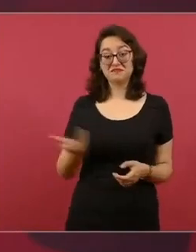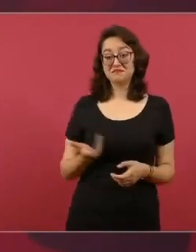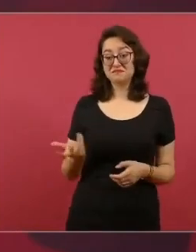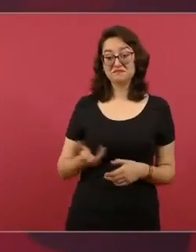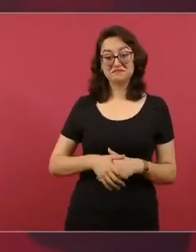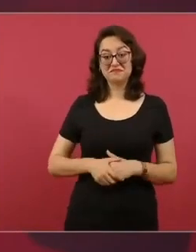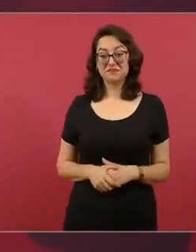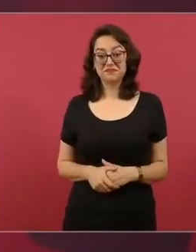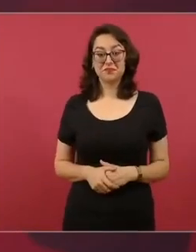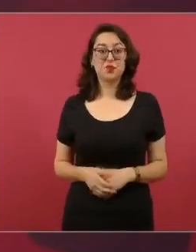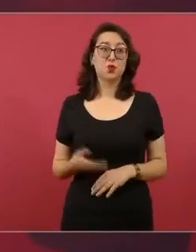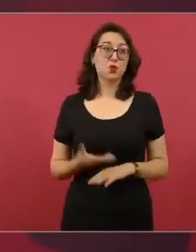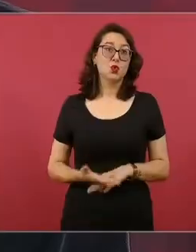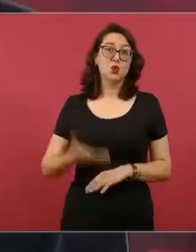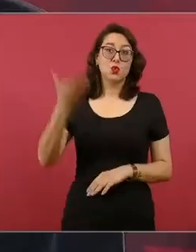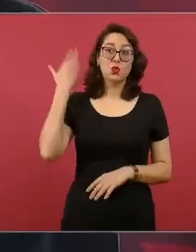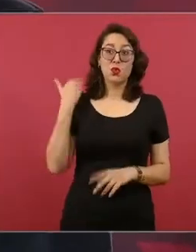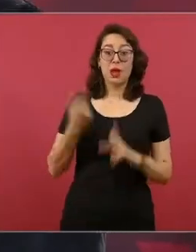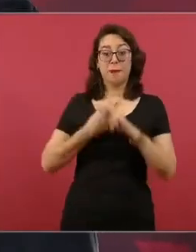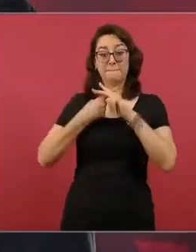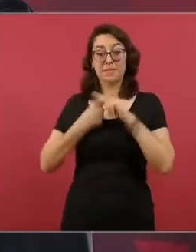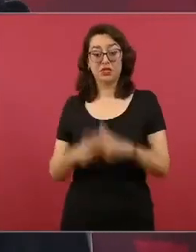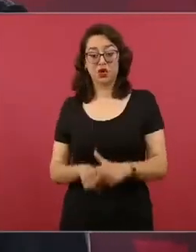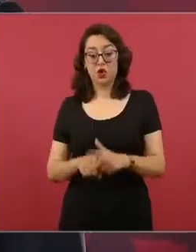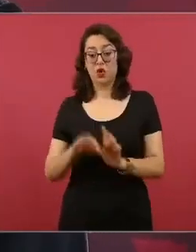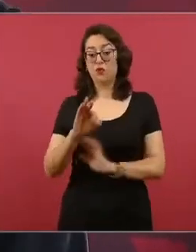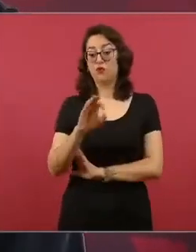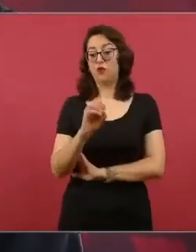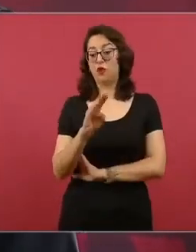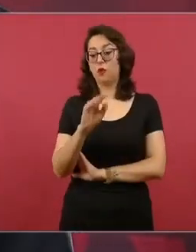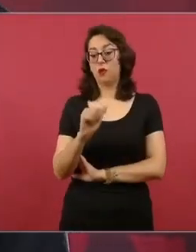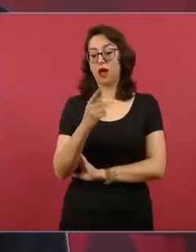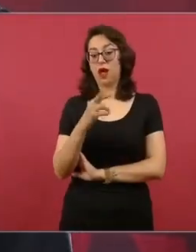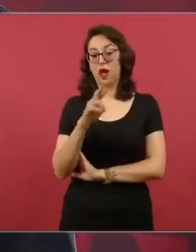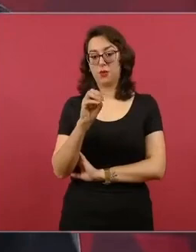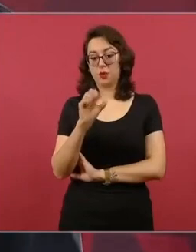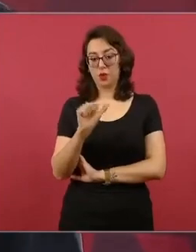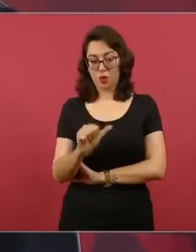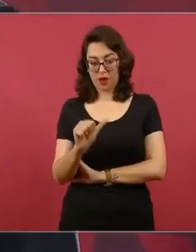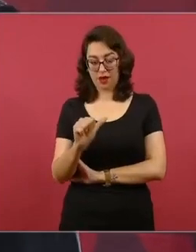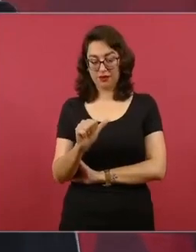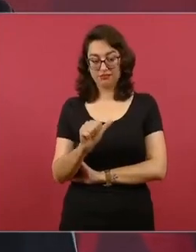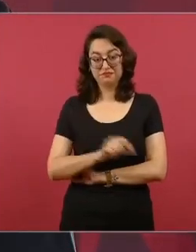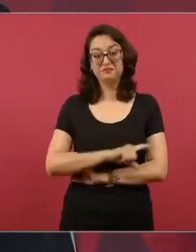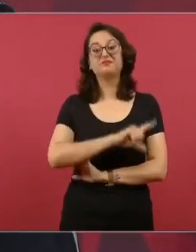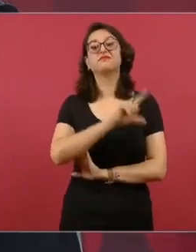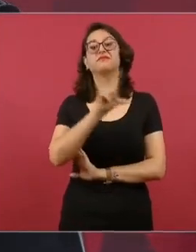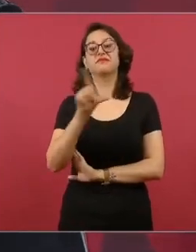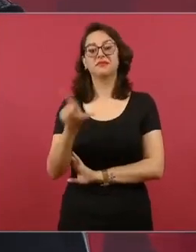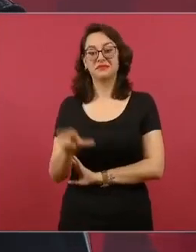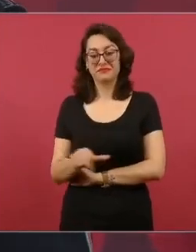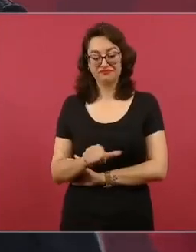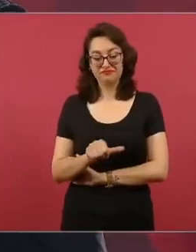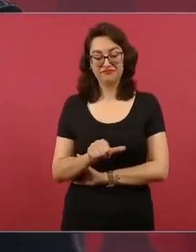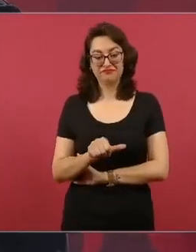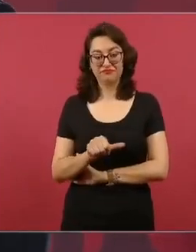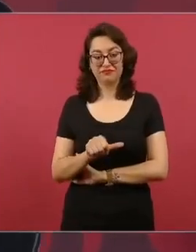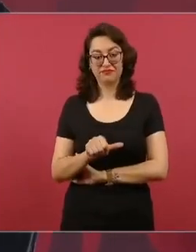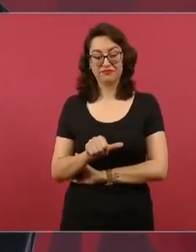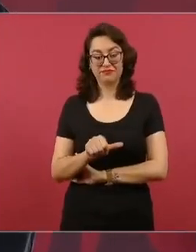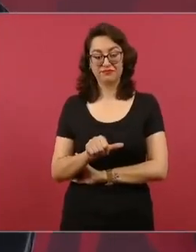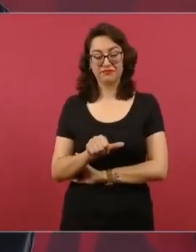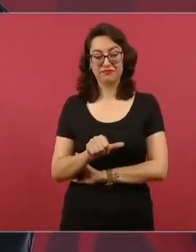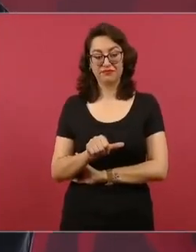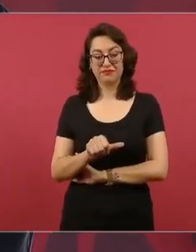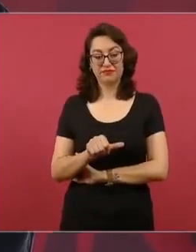Desde el FOAPROA, pasando por estas reformas